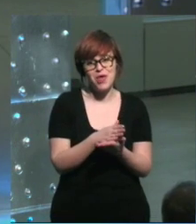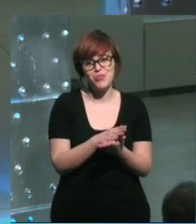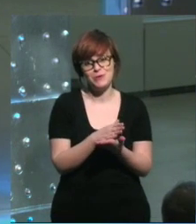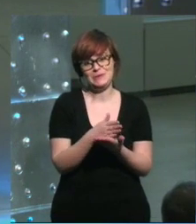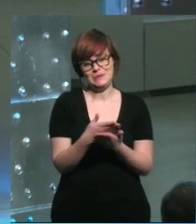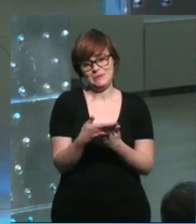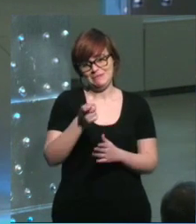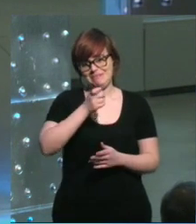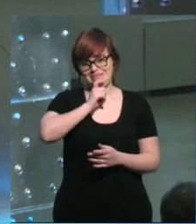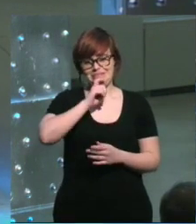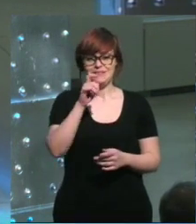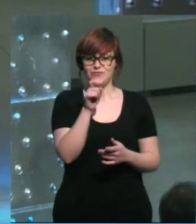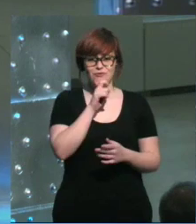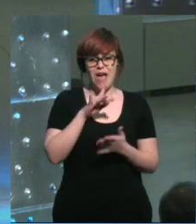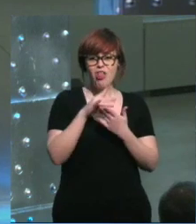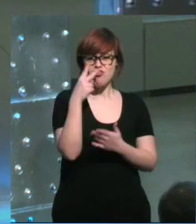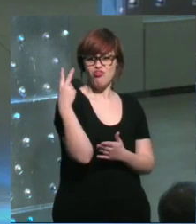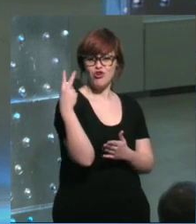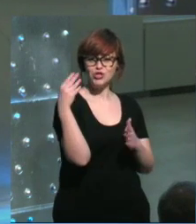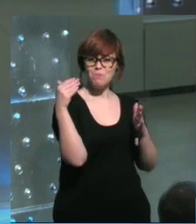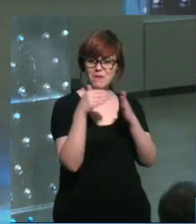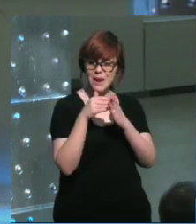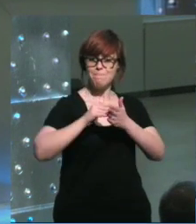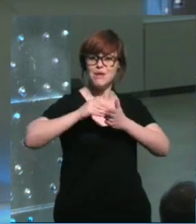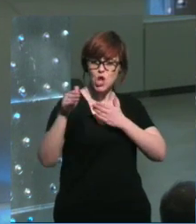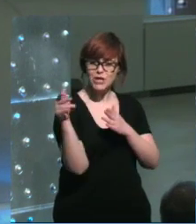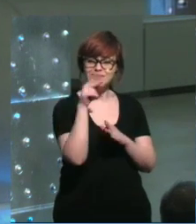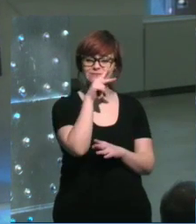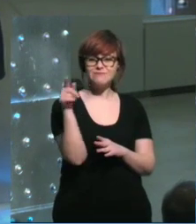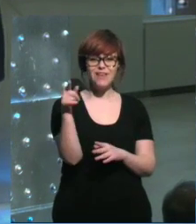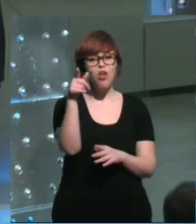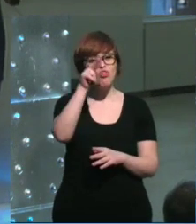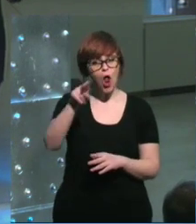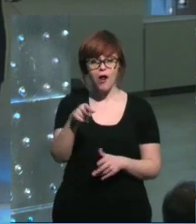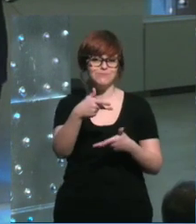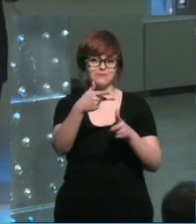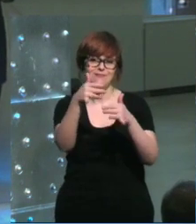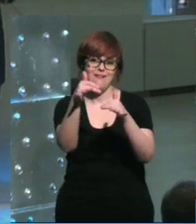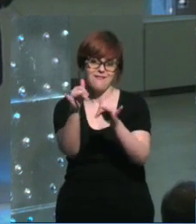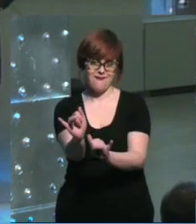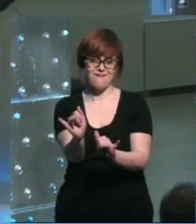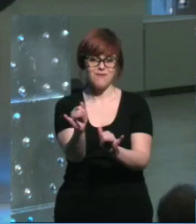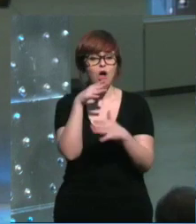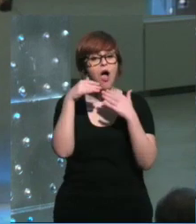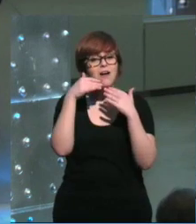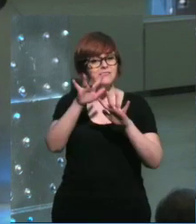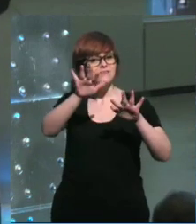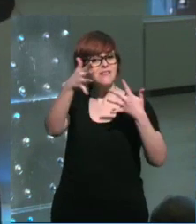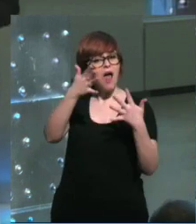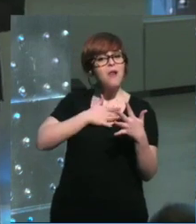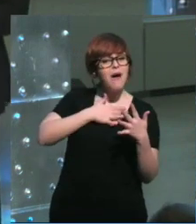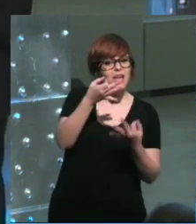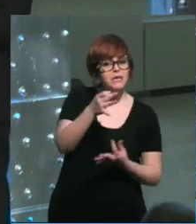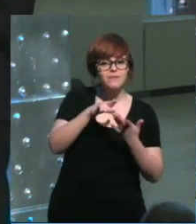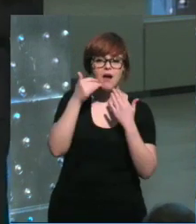Ni 2.000 millones de dólares se lo permitió hacer. Casi gana. Al fin y al cabo ganamos por un 3% del voto, pero nos salvó esto. Entonces, ¿dónde está el Partido Republicano